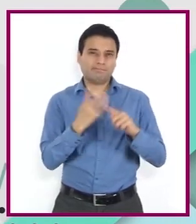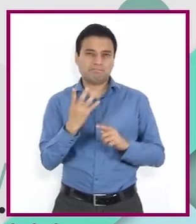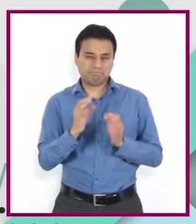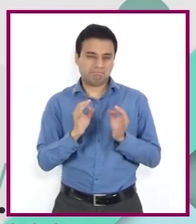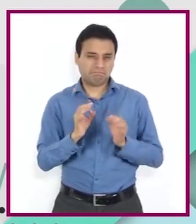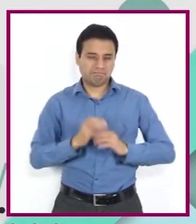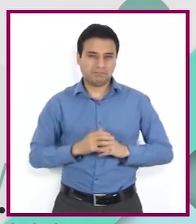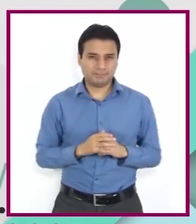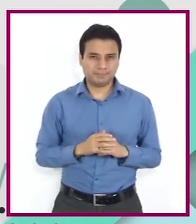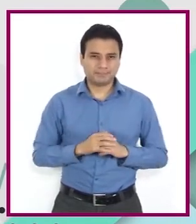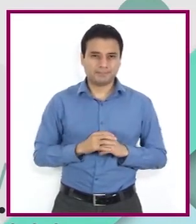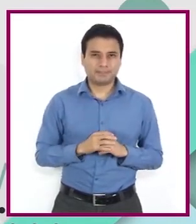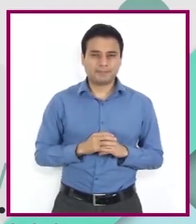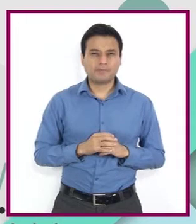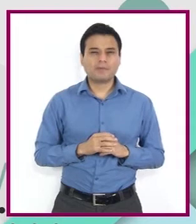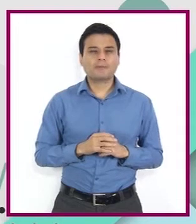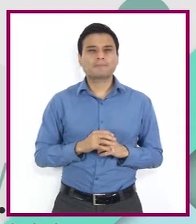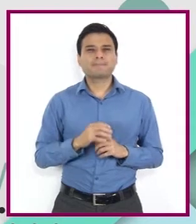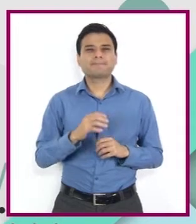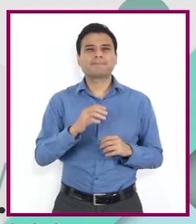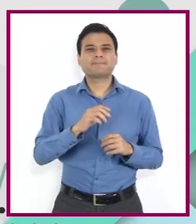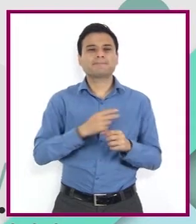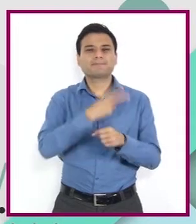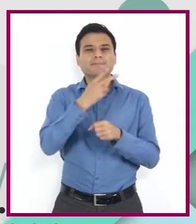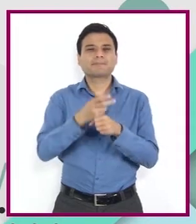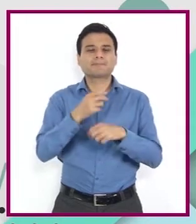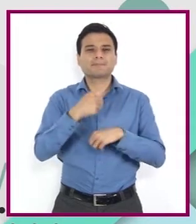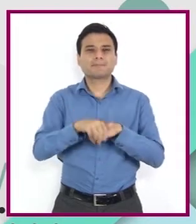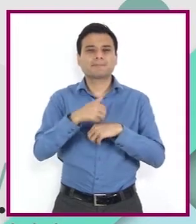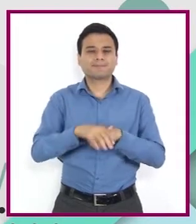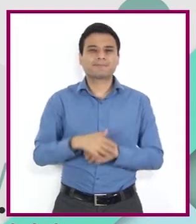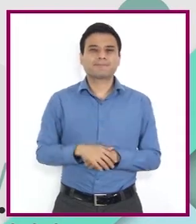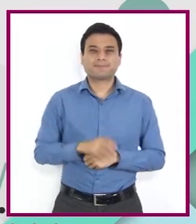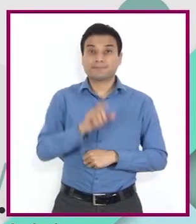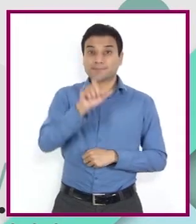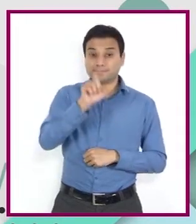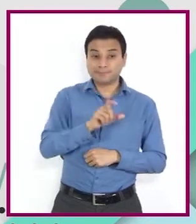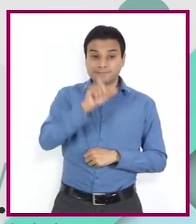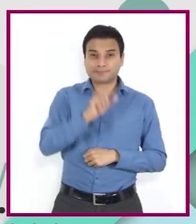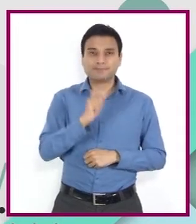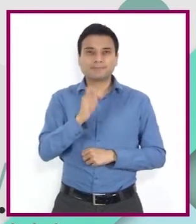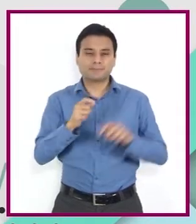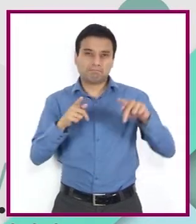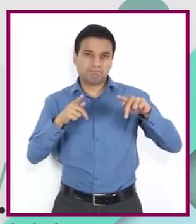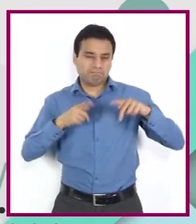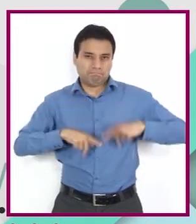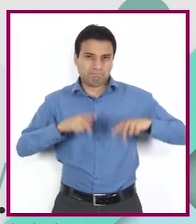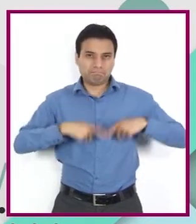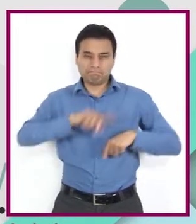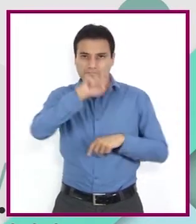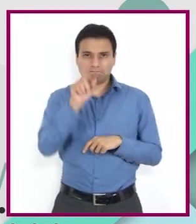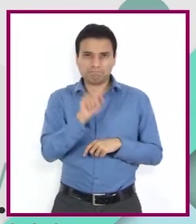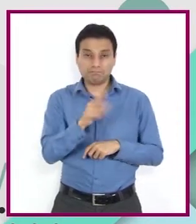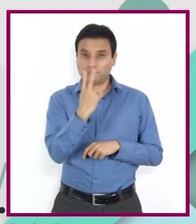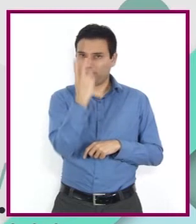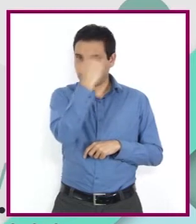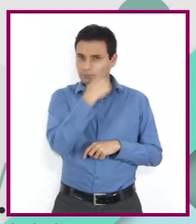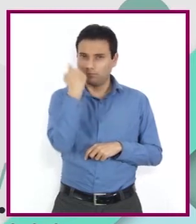segunda estará dada por la relación X personas tardan 2 horas, es decir, X por